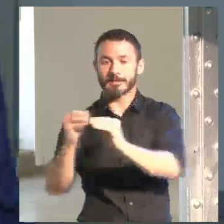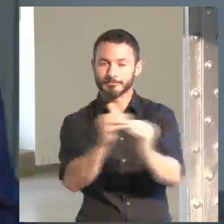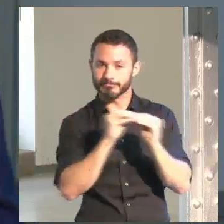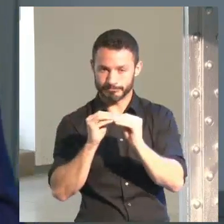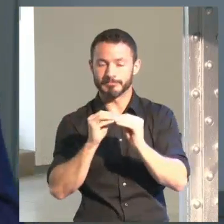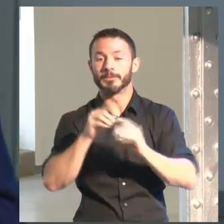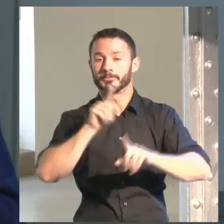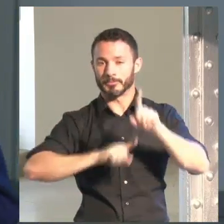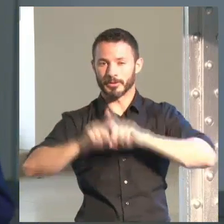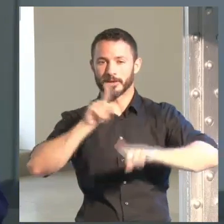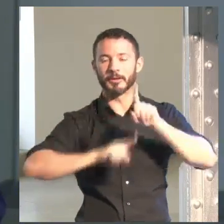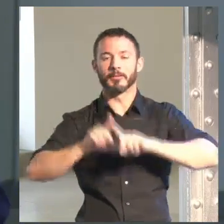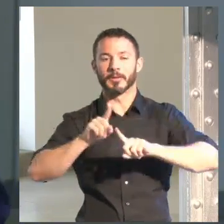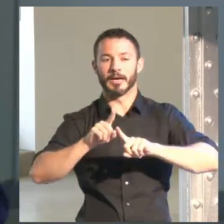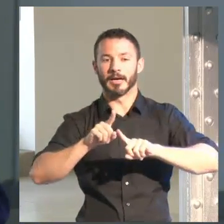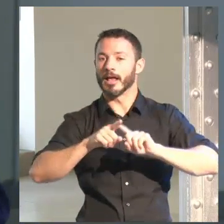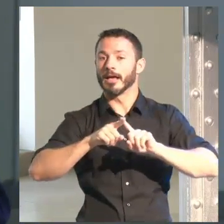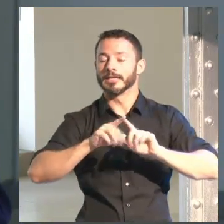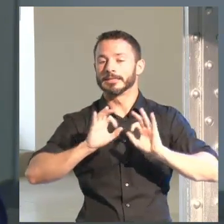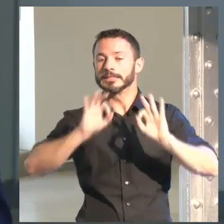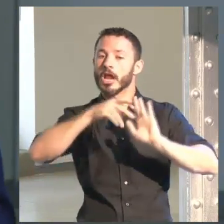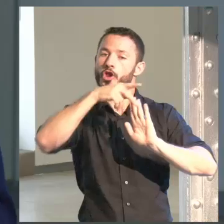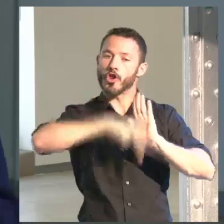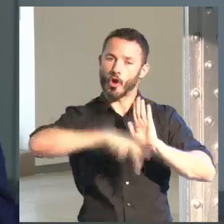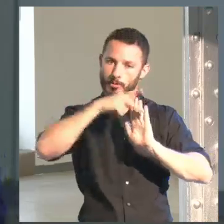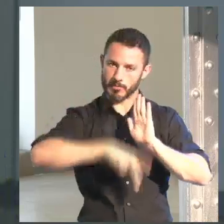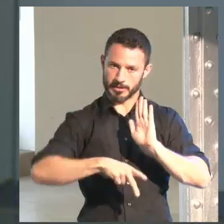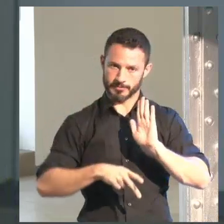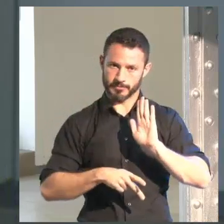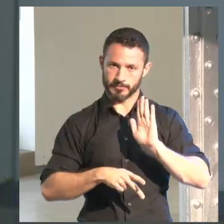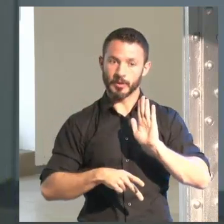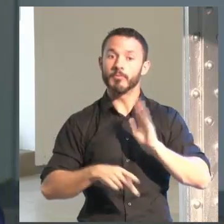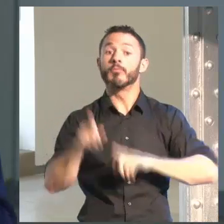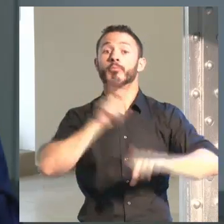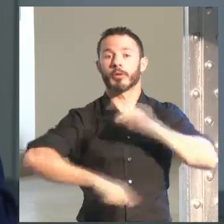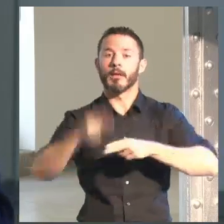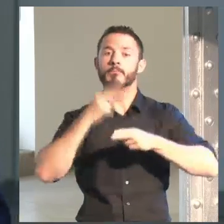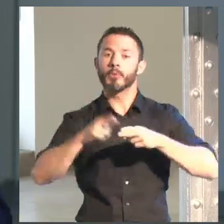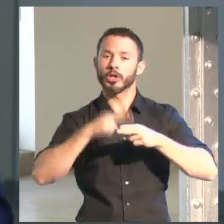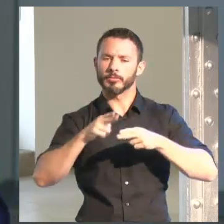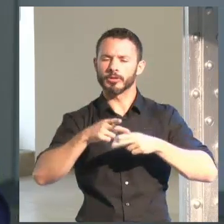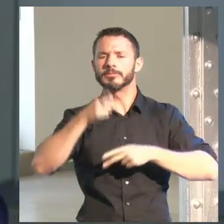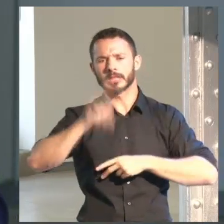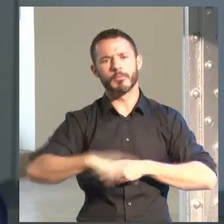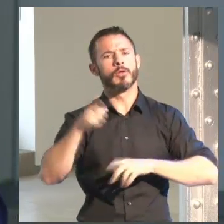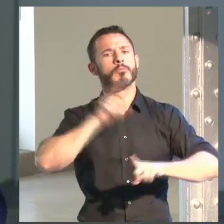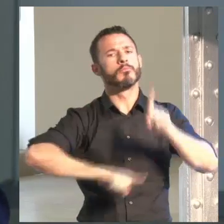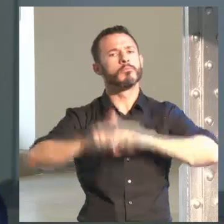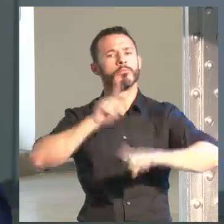del juego, es un problema normativo. Es un problema político, pero es también un